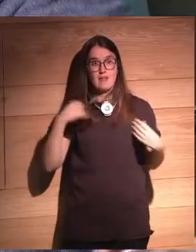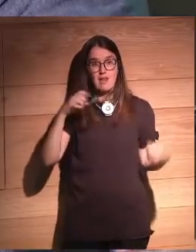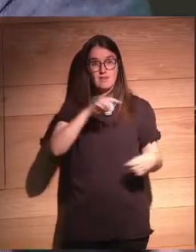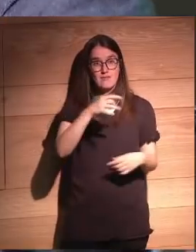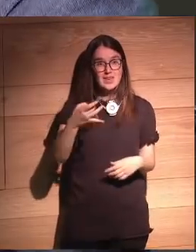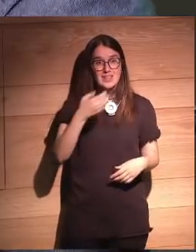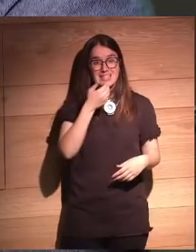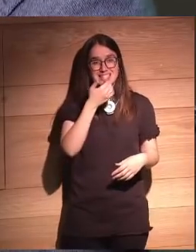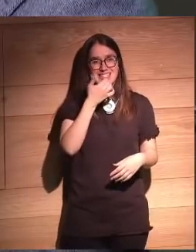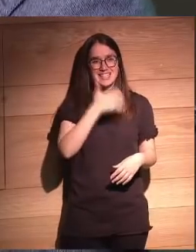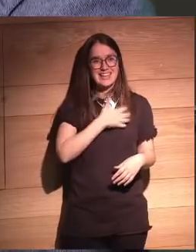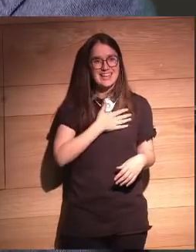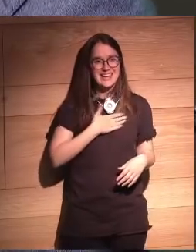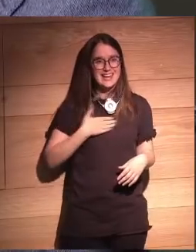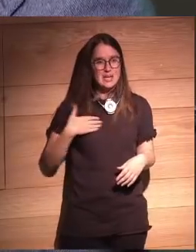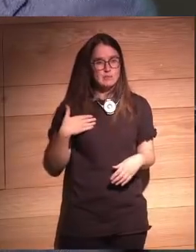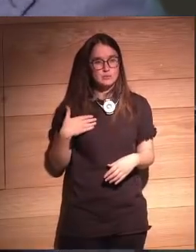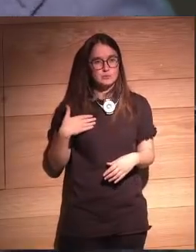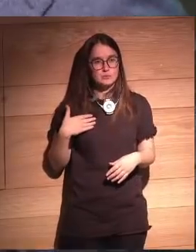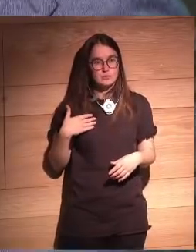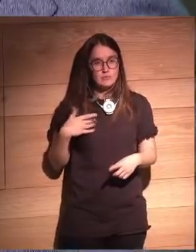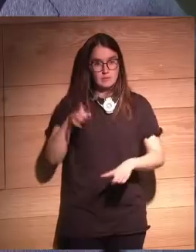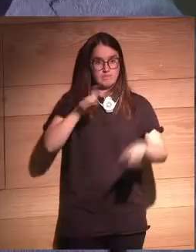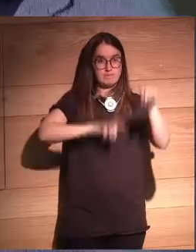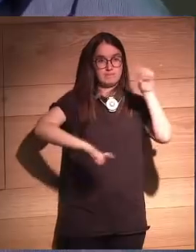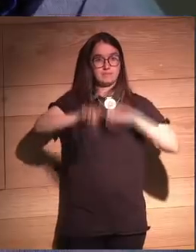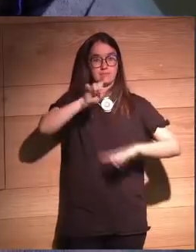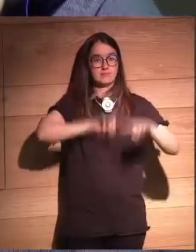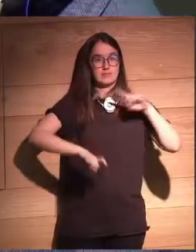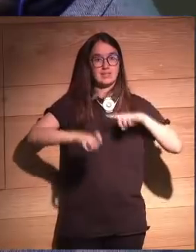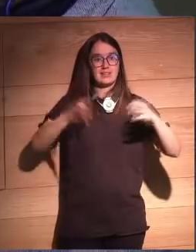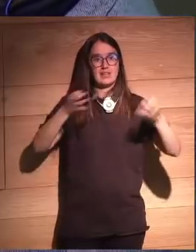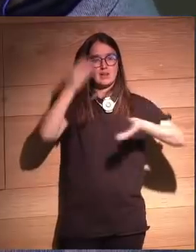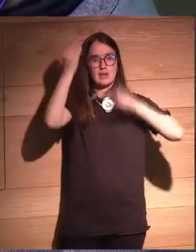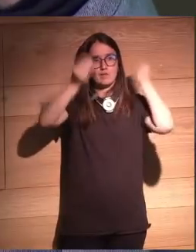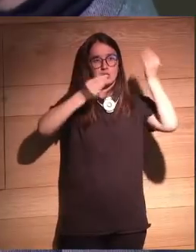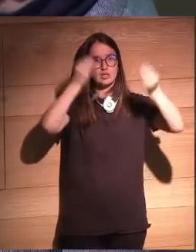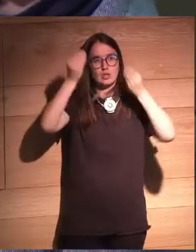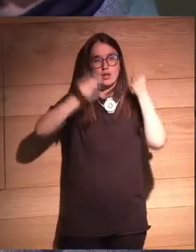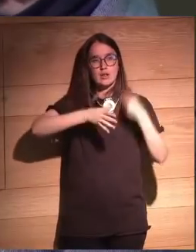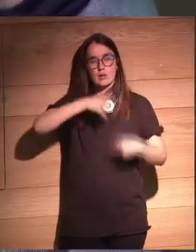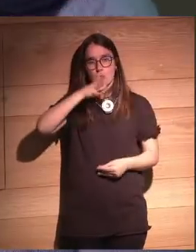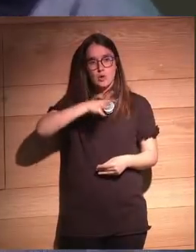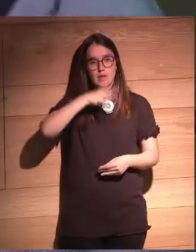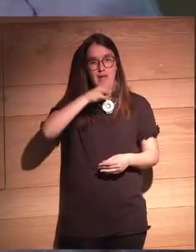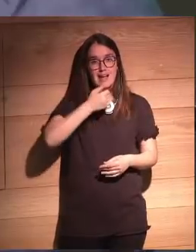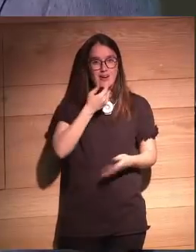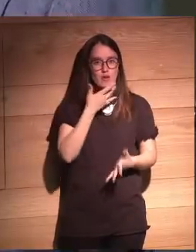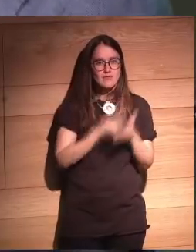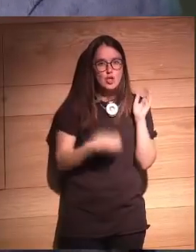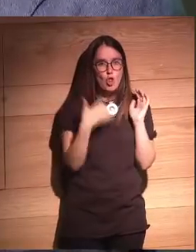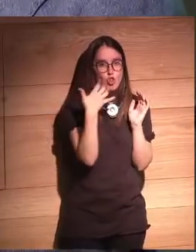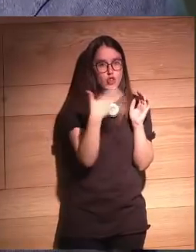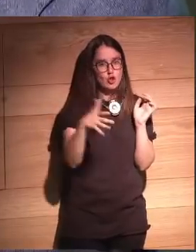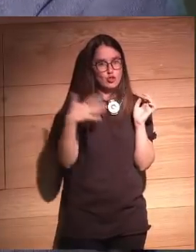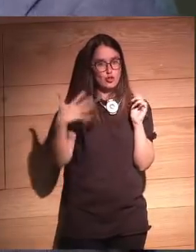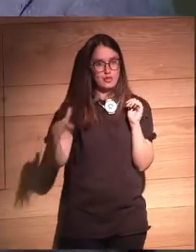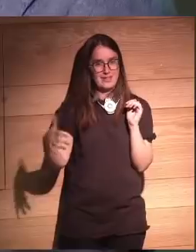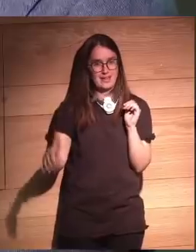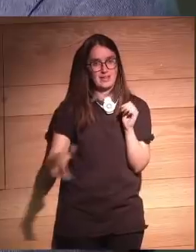si queremos dar marcha atrás debemos reflexionar sobre por qué hemos hecho mal eso y